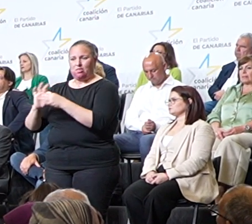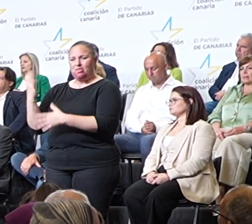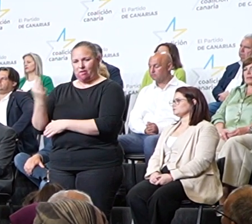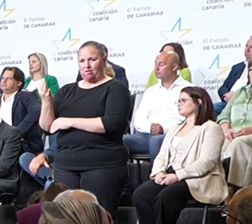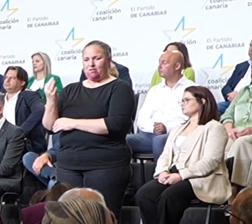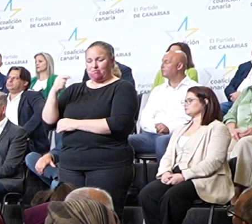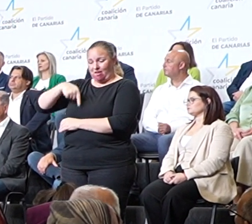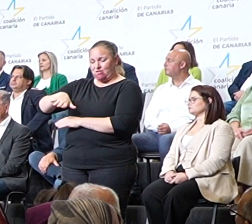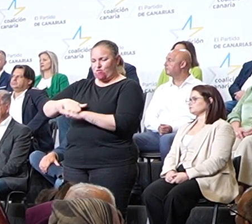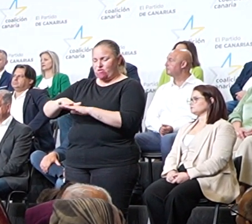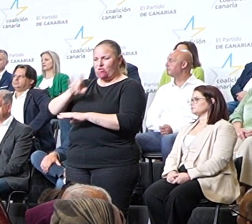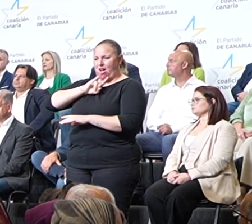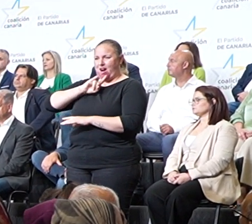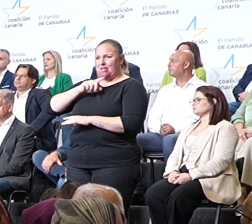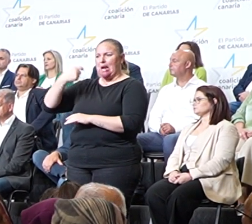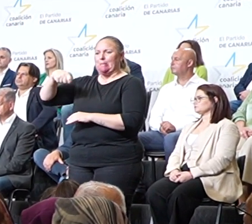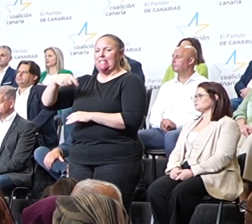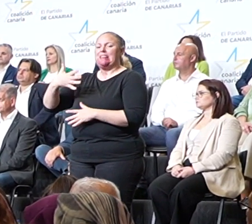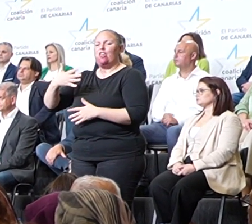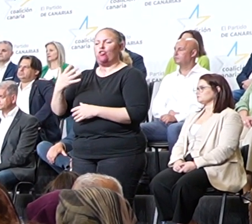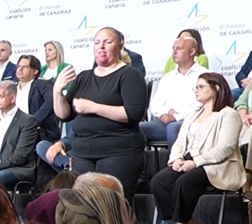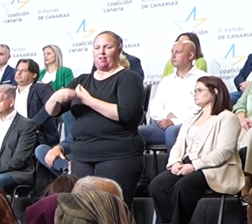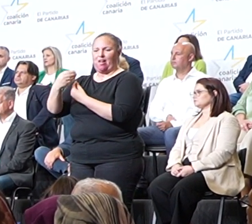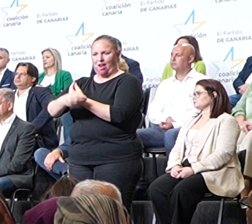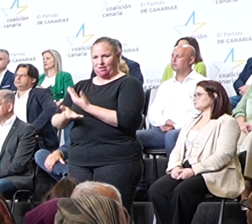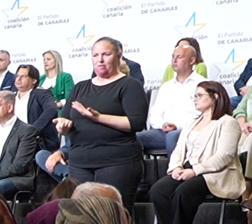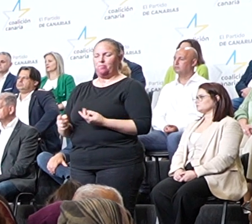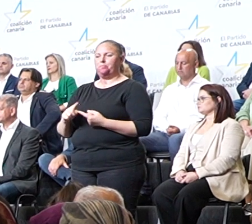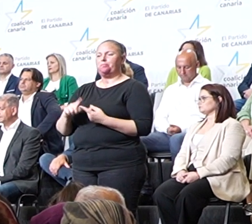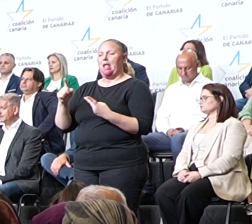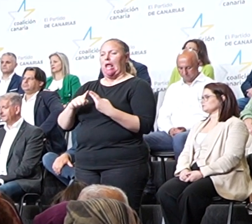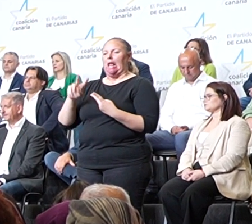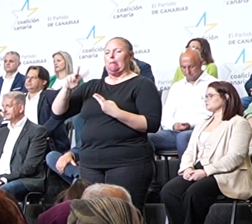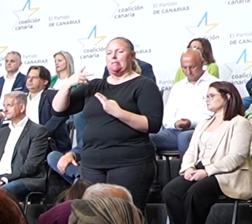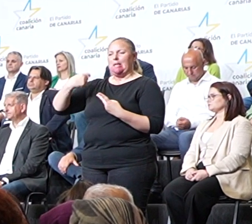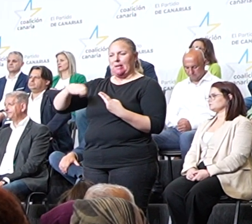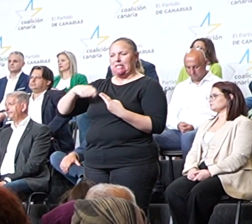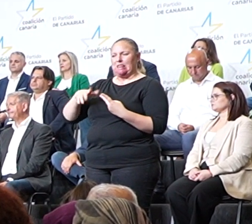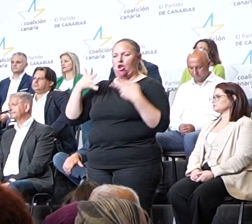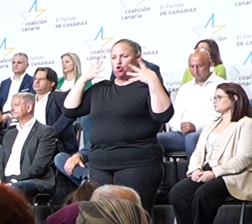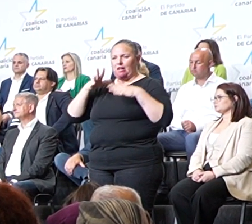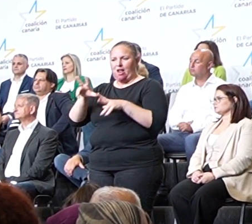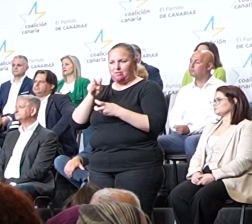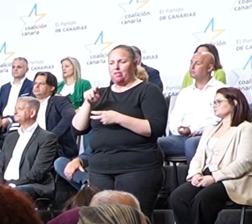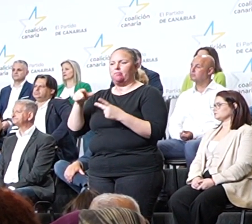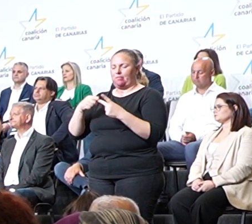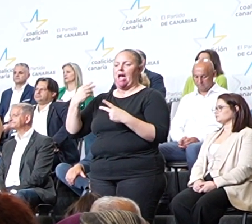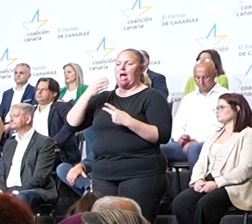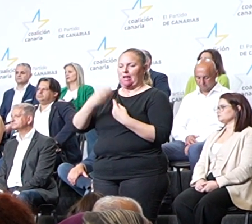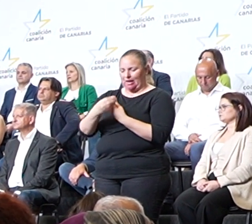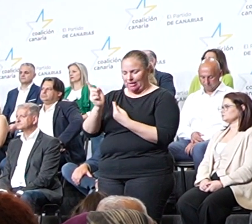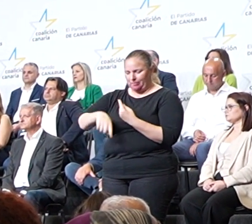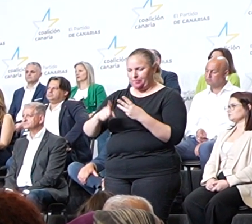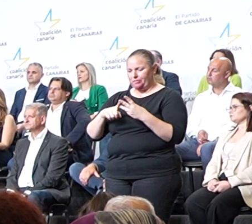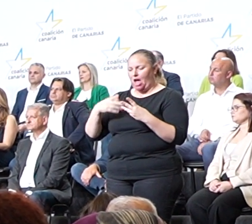Canarias, el presidente es de Gran Canaria. El vicepresidente y consejero de Hacienda es de Gran Canaria.